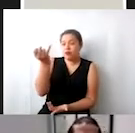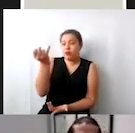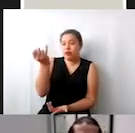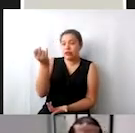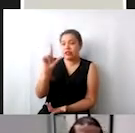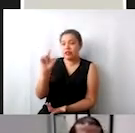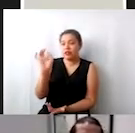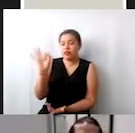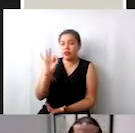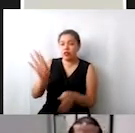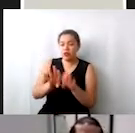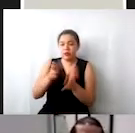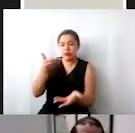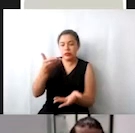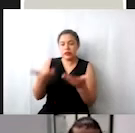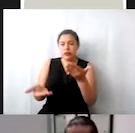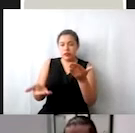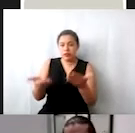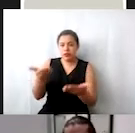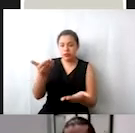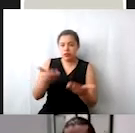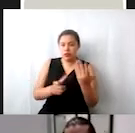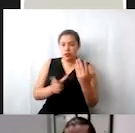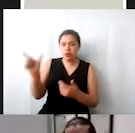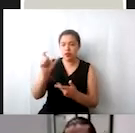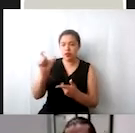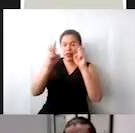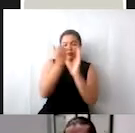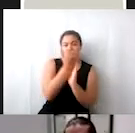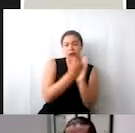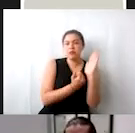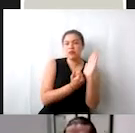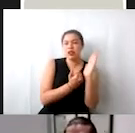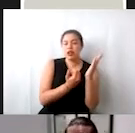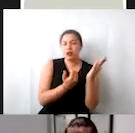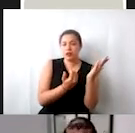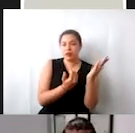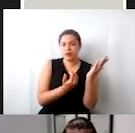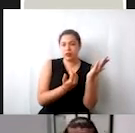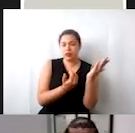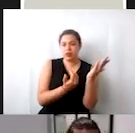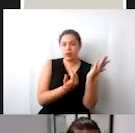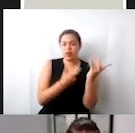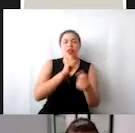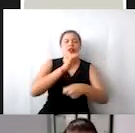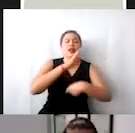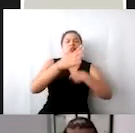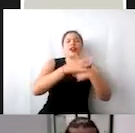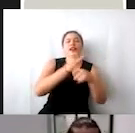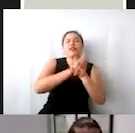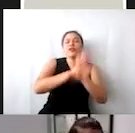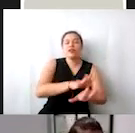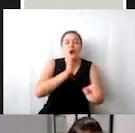balanza, cómo se pone la balanza cuando el tema es menor, cuando es el no presentar una declaración informativa, un